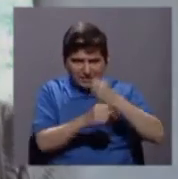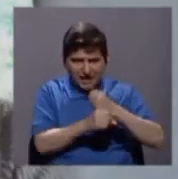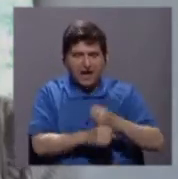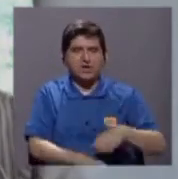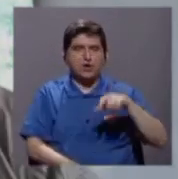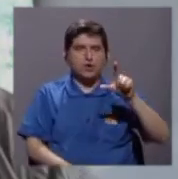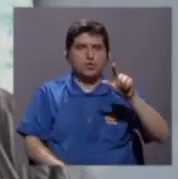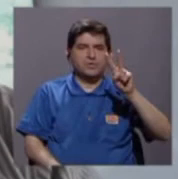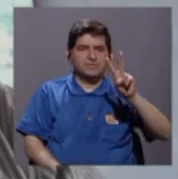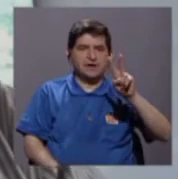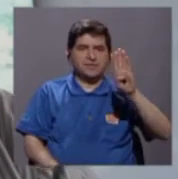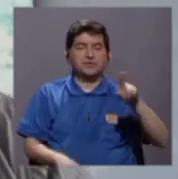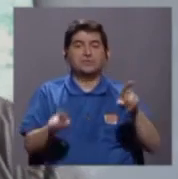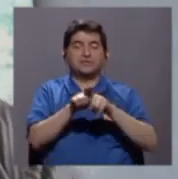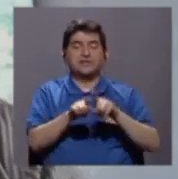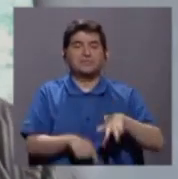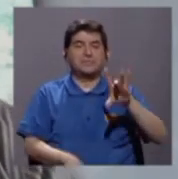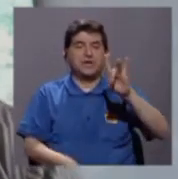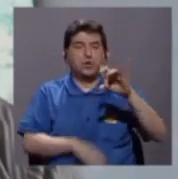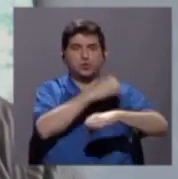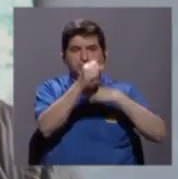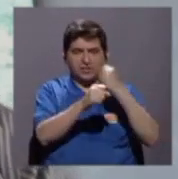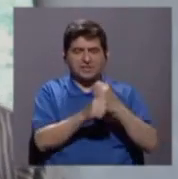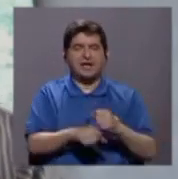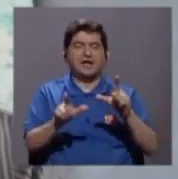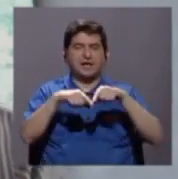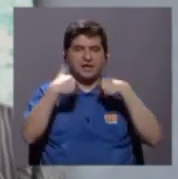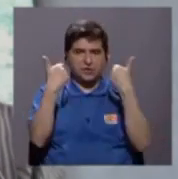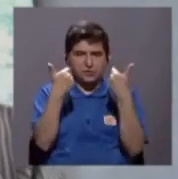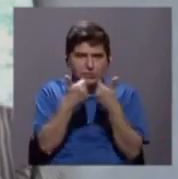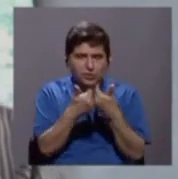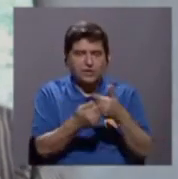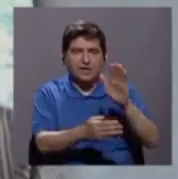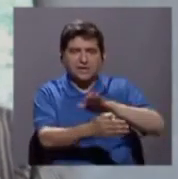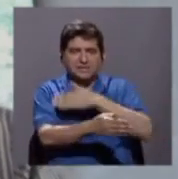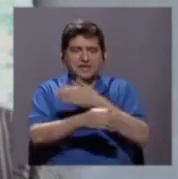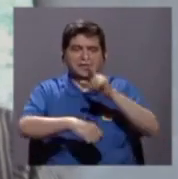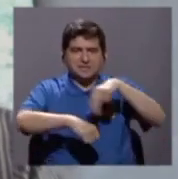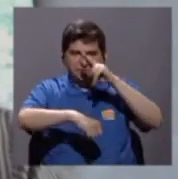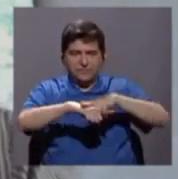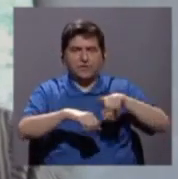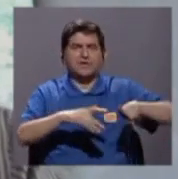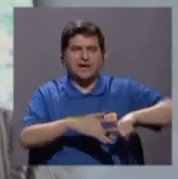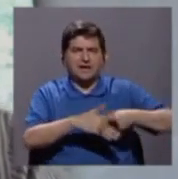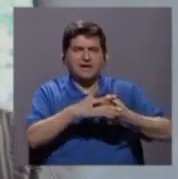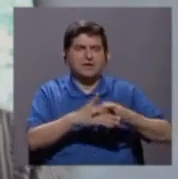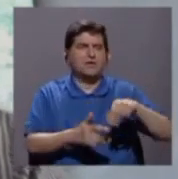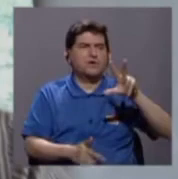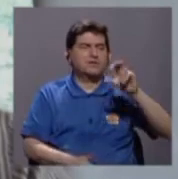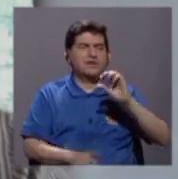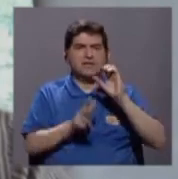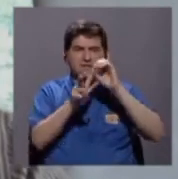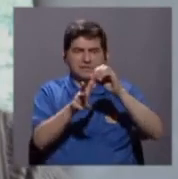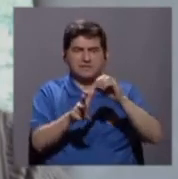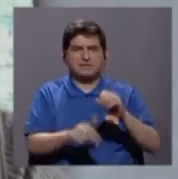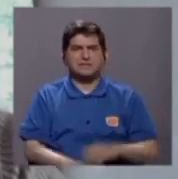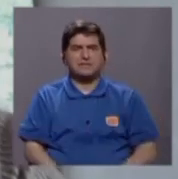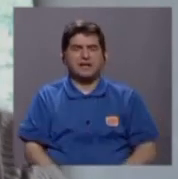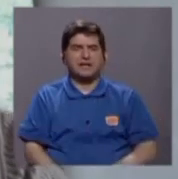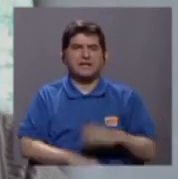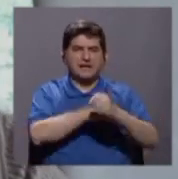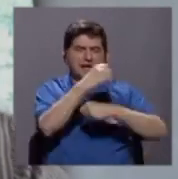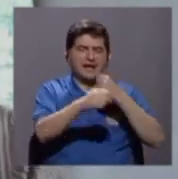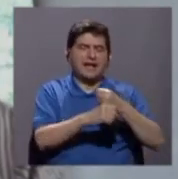sino también el 80 aniversario de la orquesta, que fue inaugurada, realmente fue inaugurada el 30 de octubre del